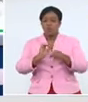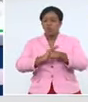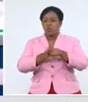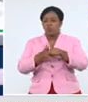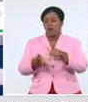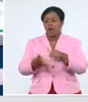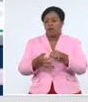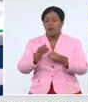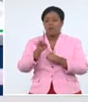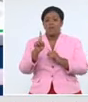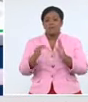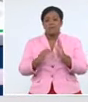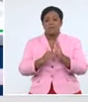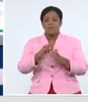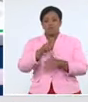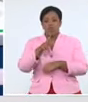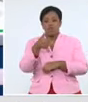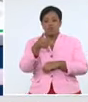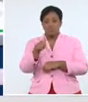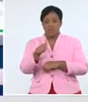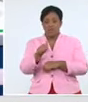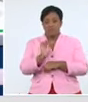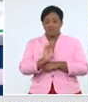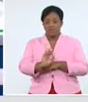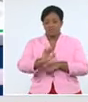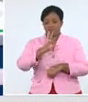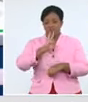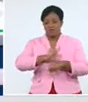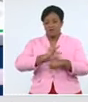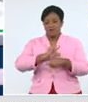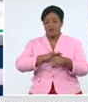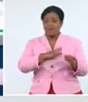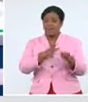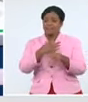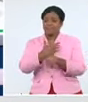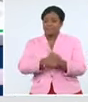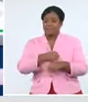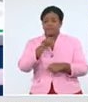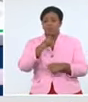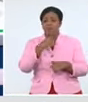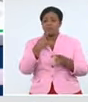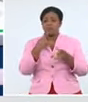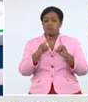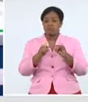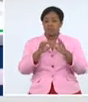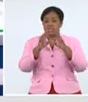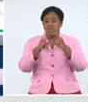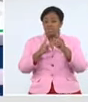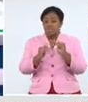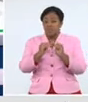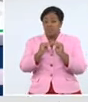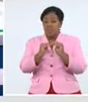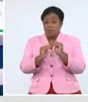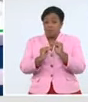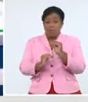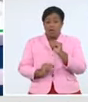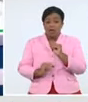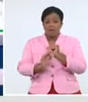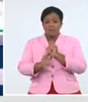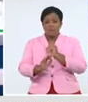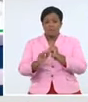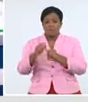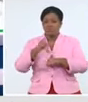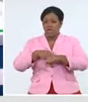pacientes diagnosticados con la enfermedad y lamentablemente 9 fallecidos, la cifra más baja de decesos en muchísimo